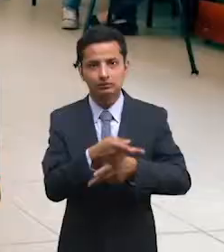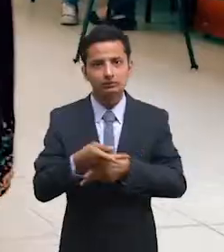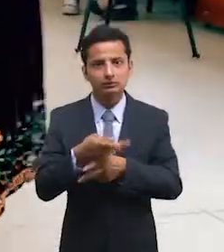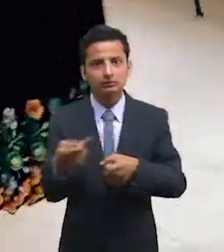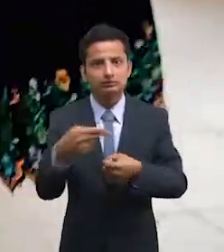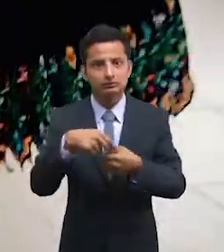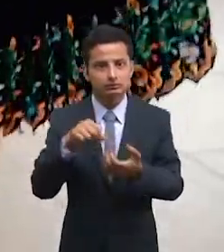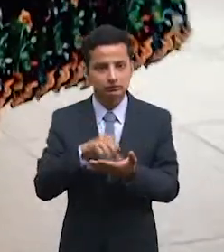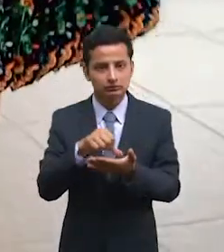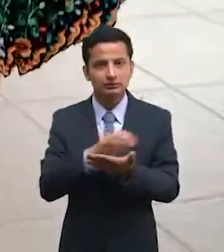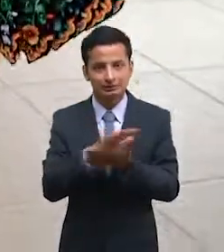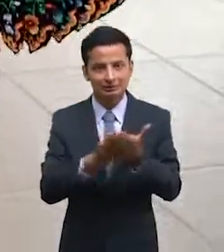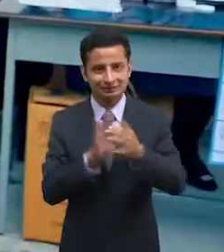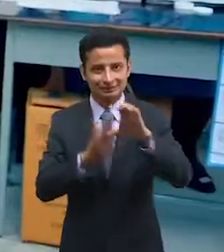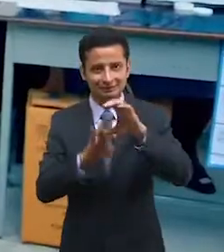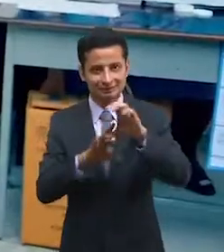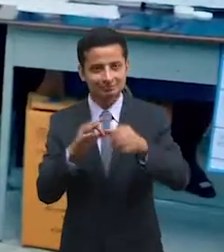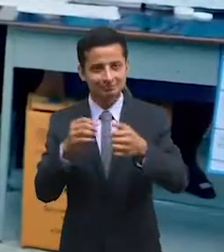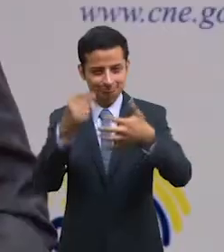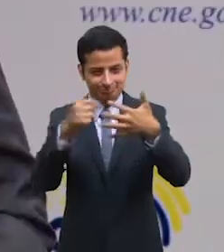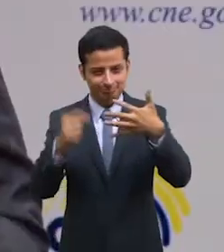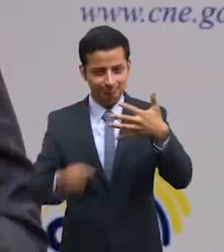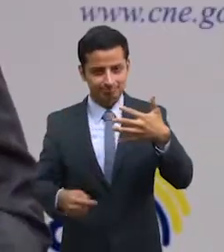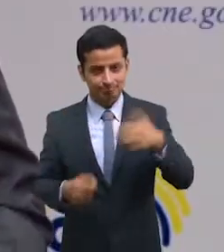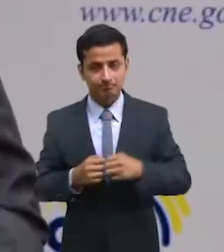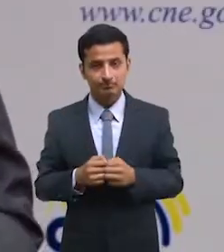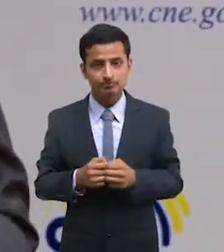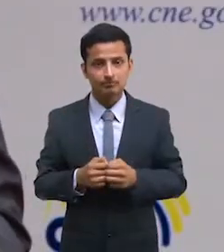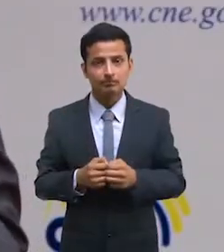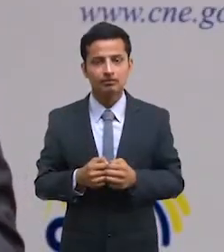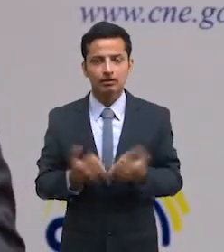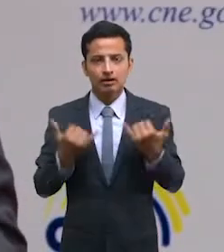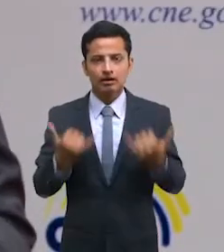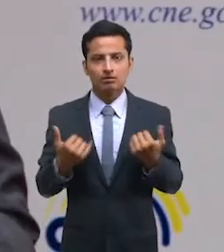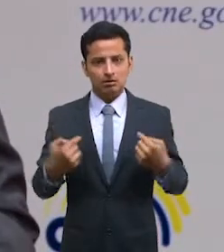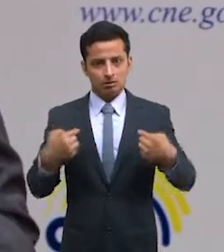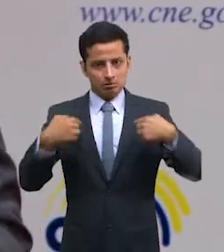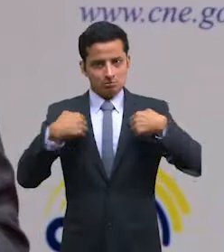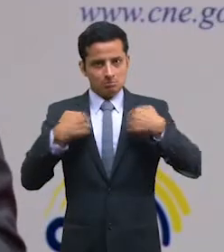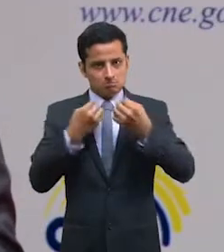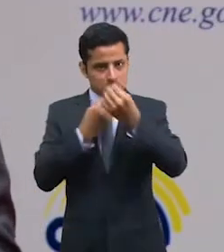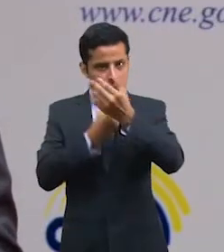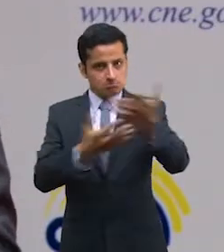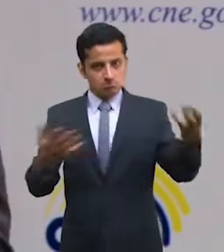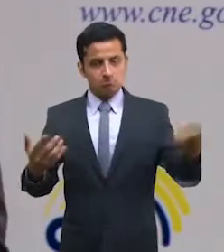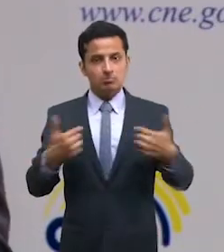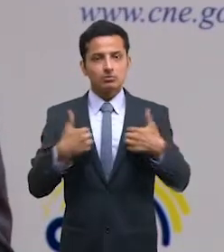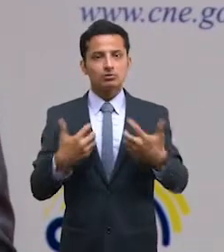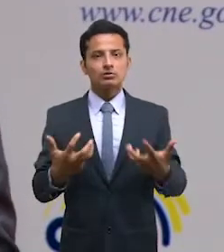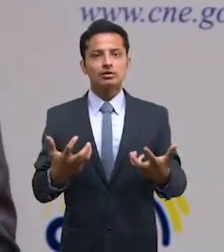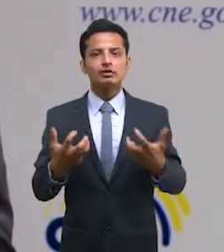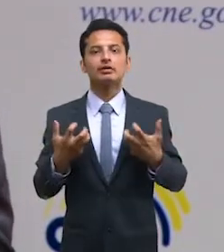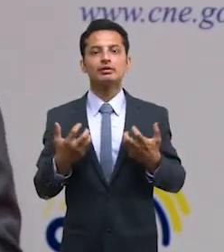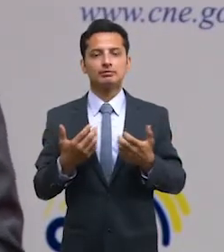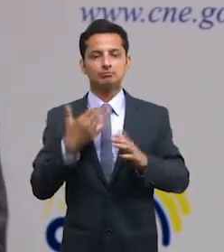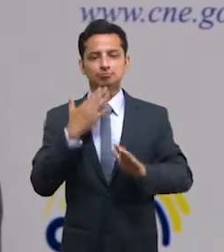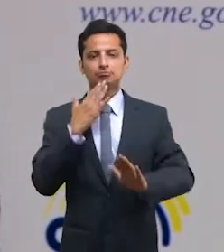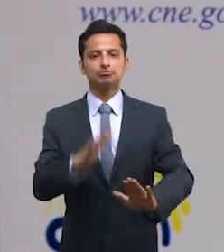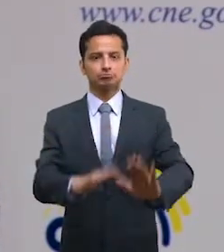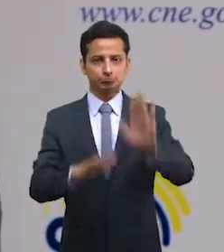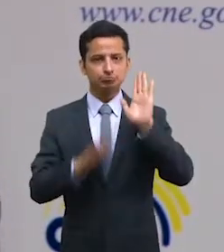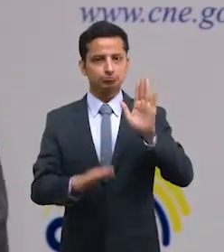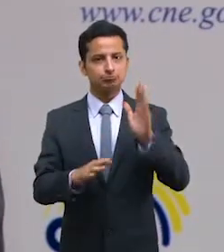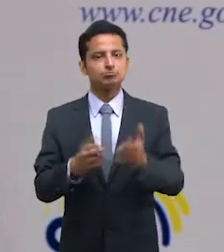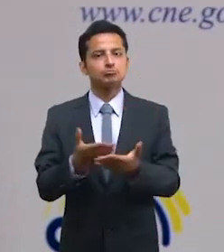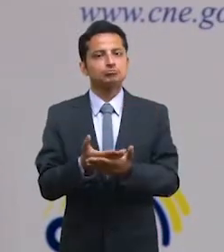Participación Ciudadana y Control Social, entre otros. En esta rendición de cuentas, lo que quiero es